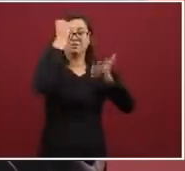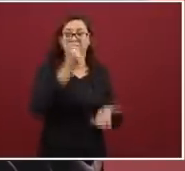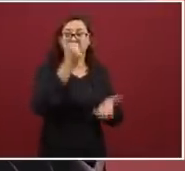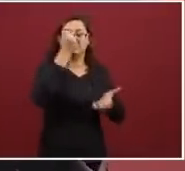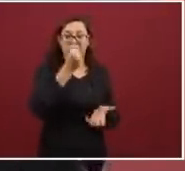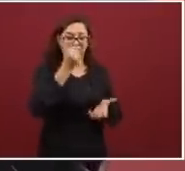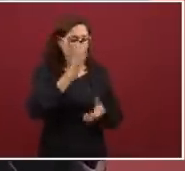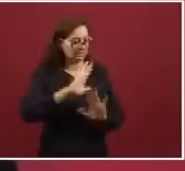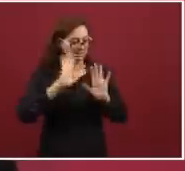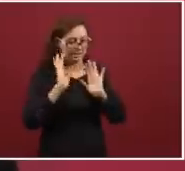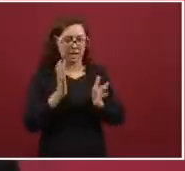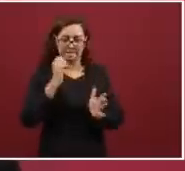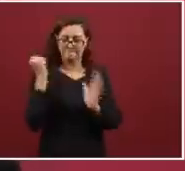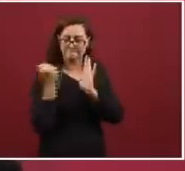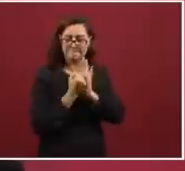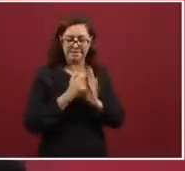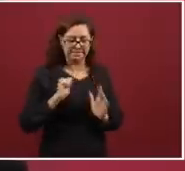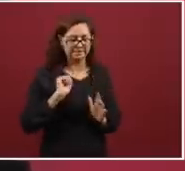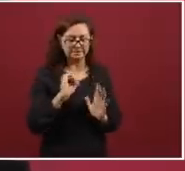autorizado,